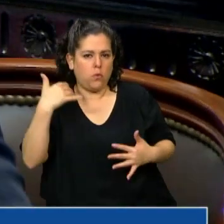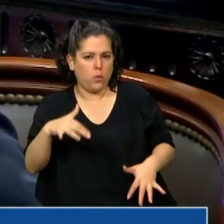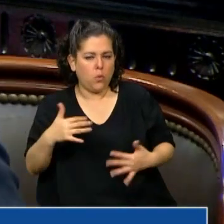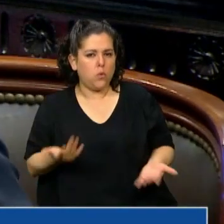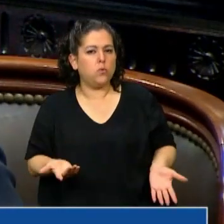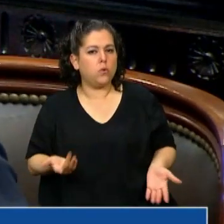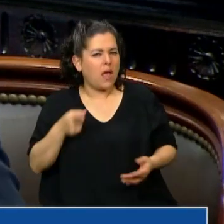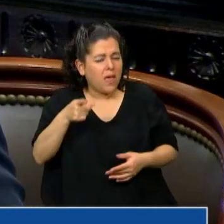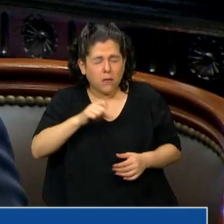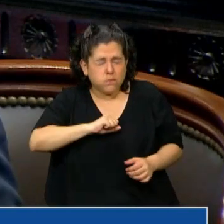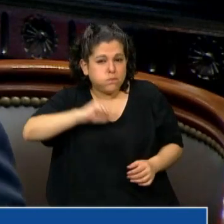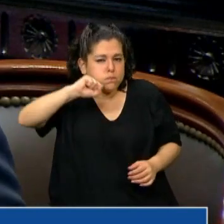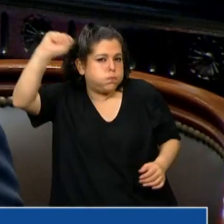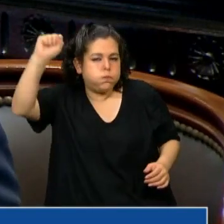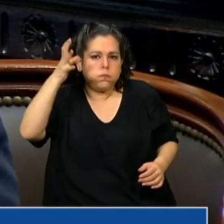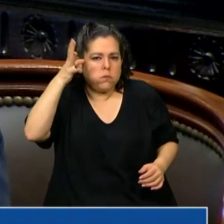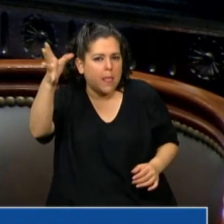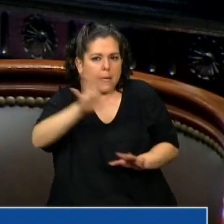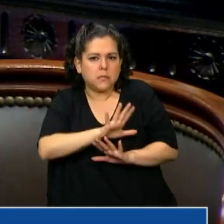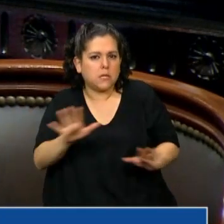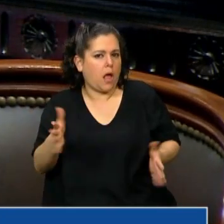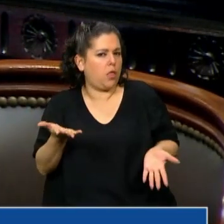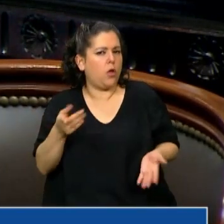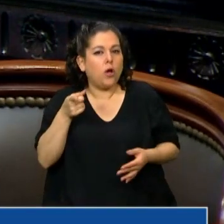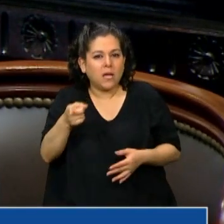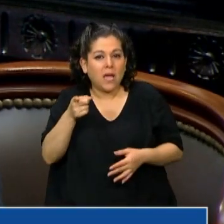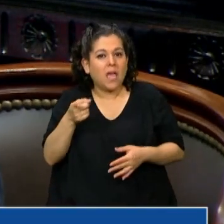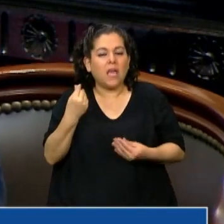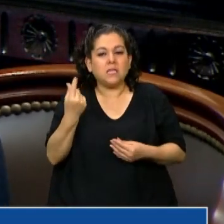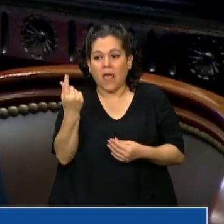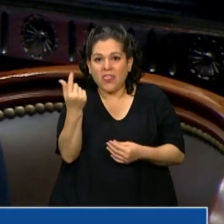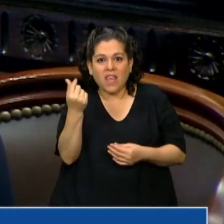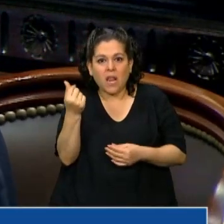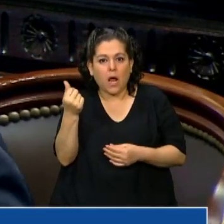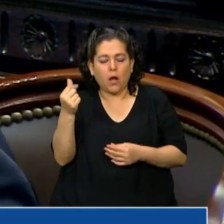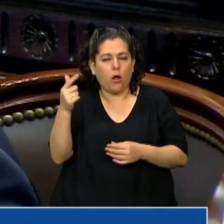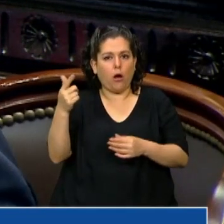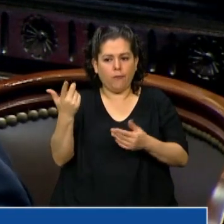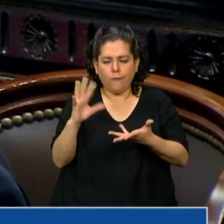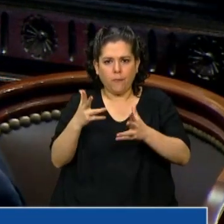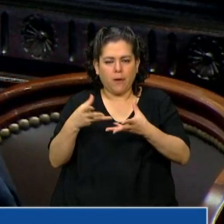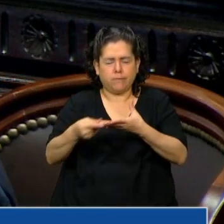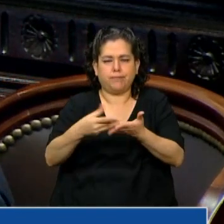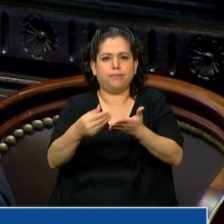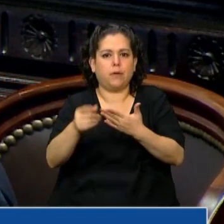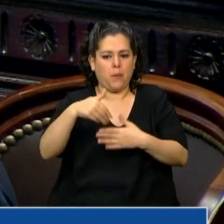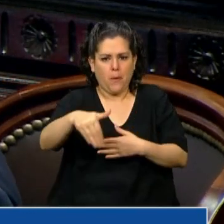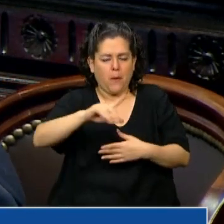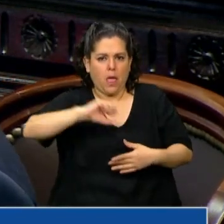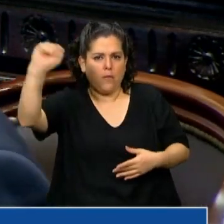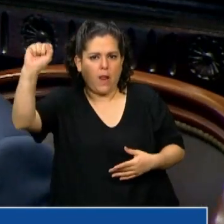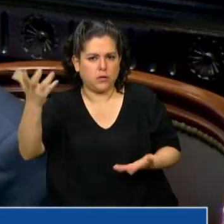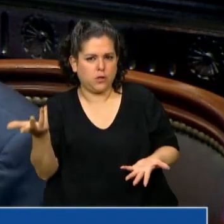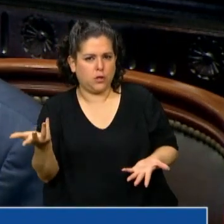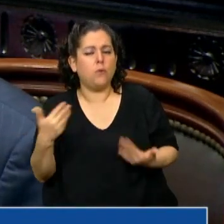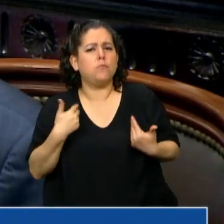en una aceleración inflacionaria profunda que la caída de la demanda de dinero indica que estamos yendo a eso. Entonces, por